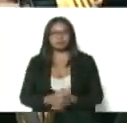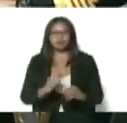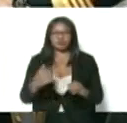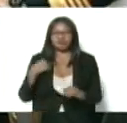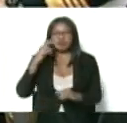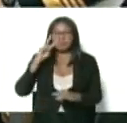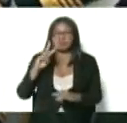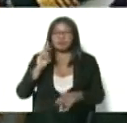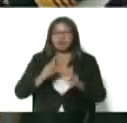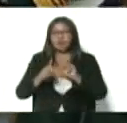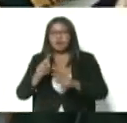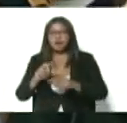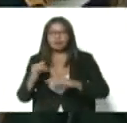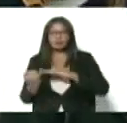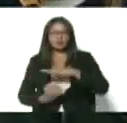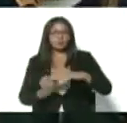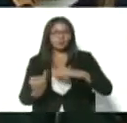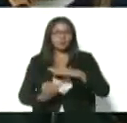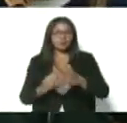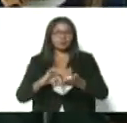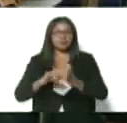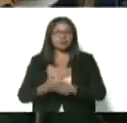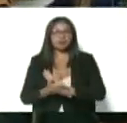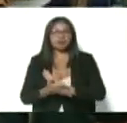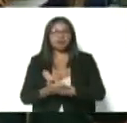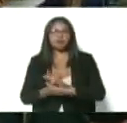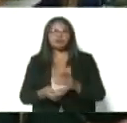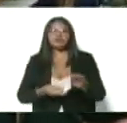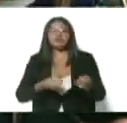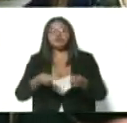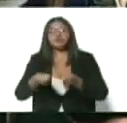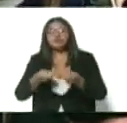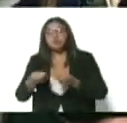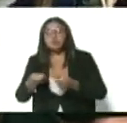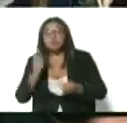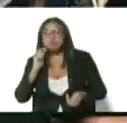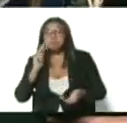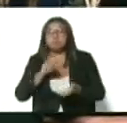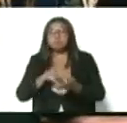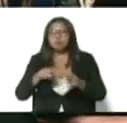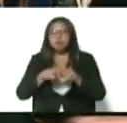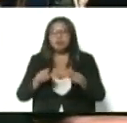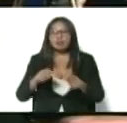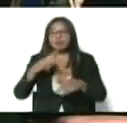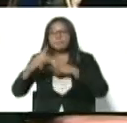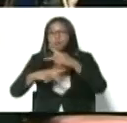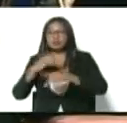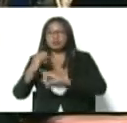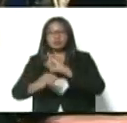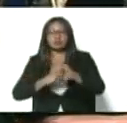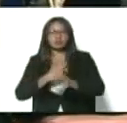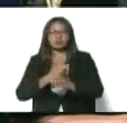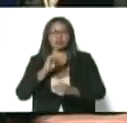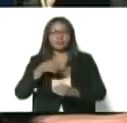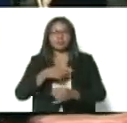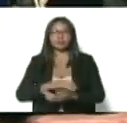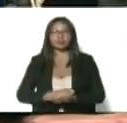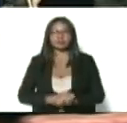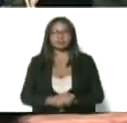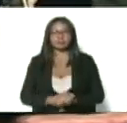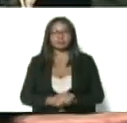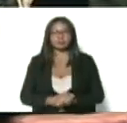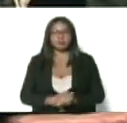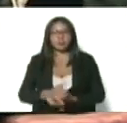otras instituciones como la contraloría general de la república asistió a la comisión de política interior me ha